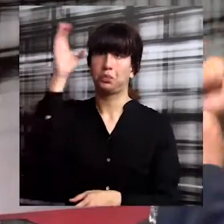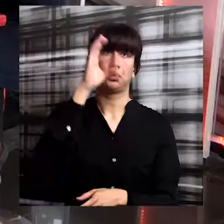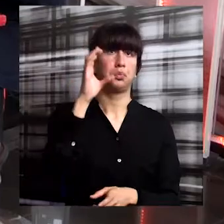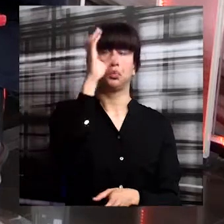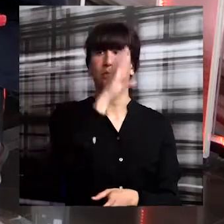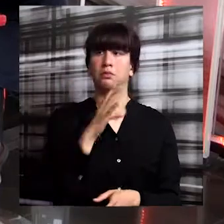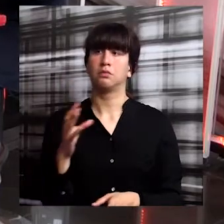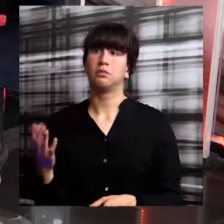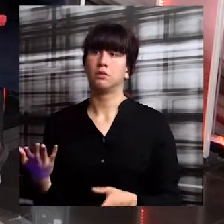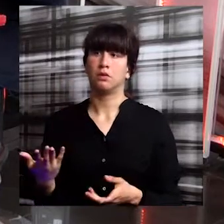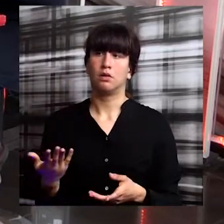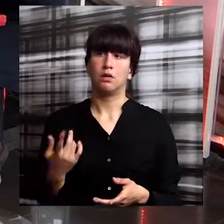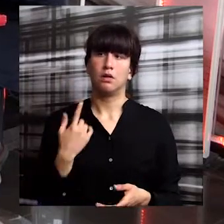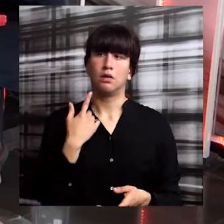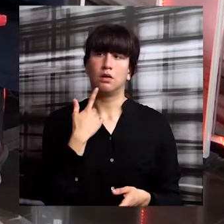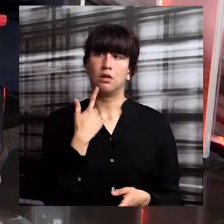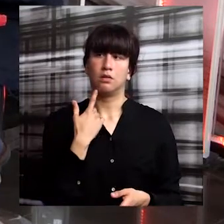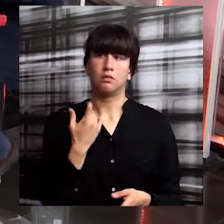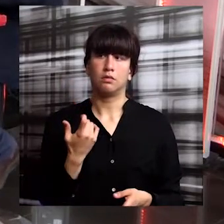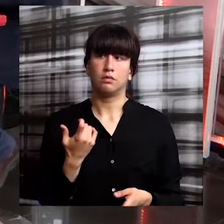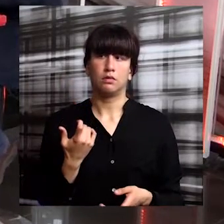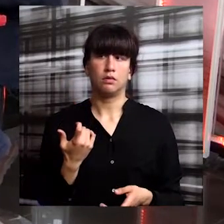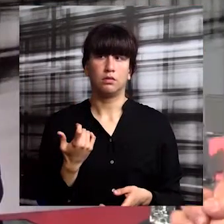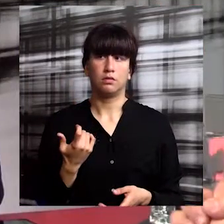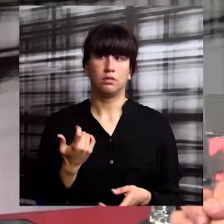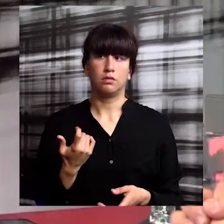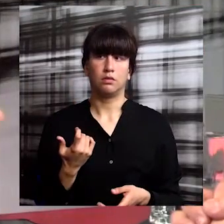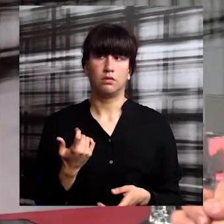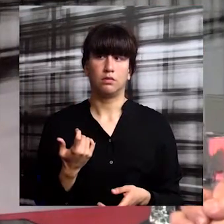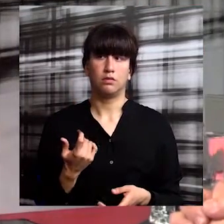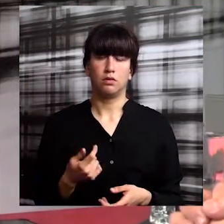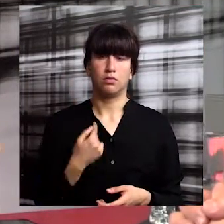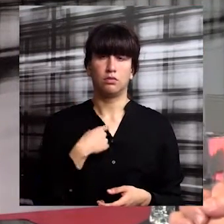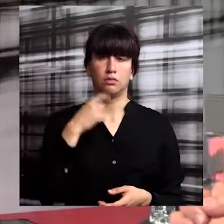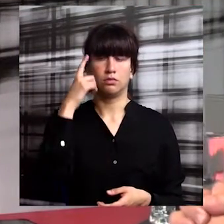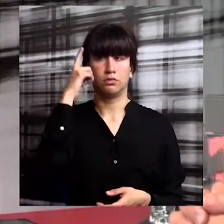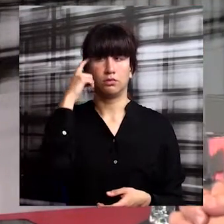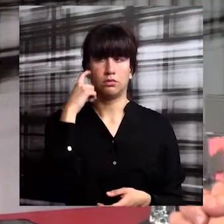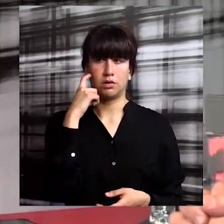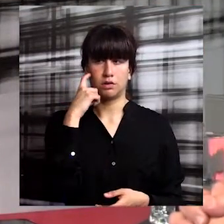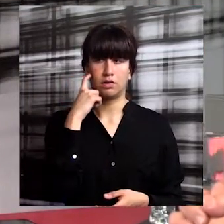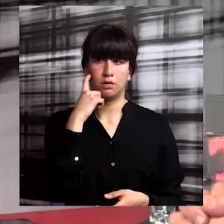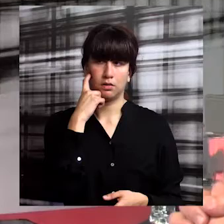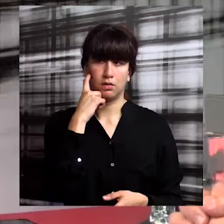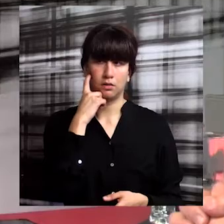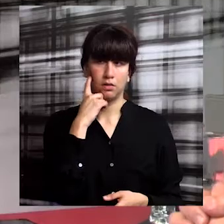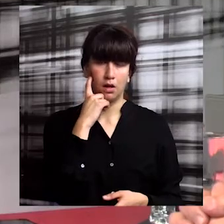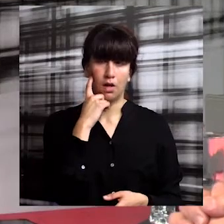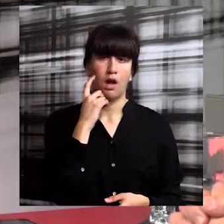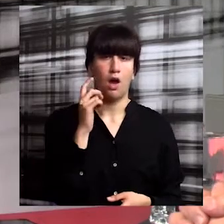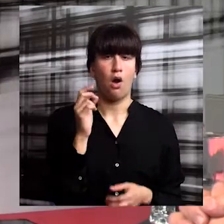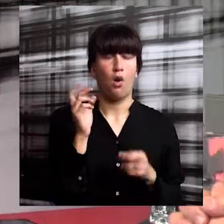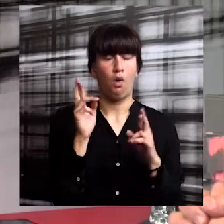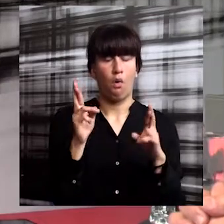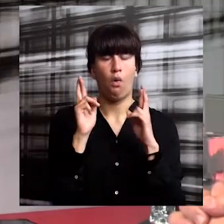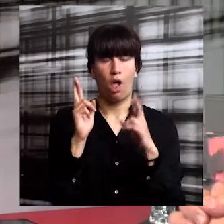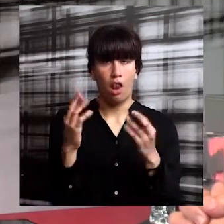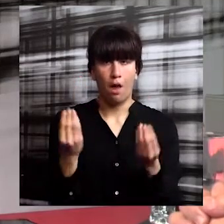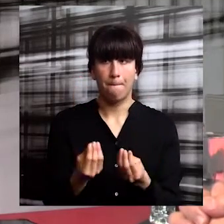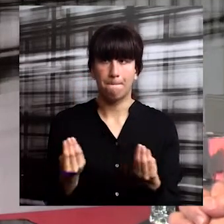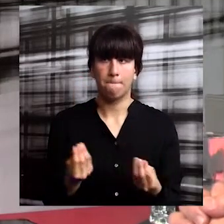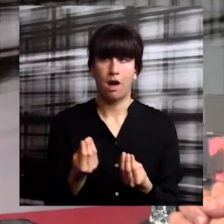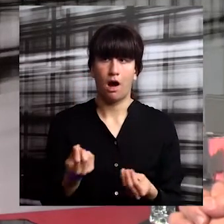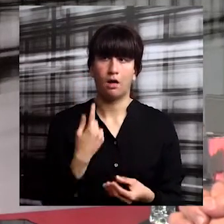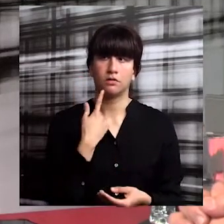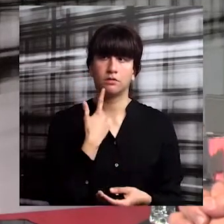en vez de ir a Santiago. Exacto. Sí, bueno, pero yo creo que esa es una segunda, ojalá ocurra, sí, ¿ya? Pero todos estos proyectos de infraestructura,